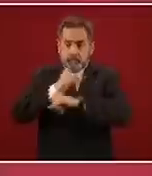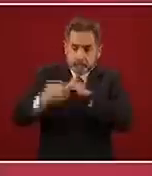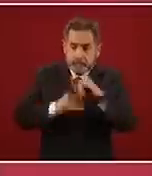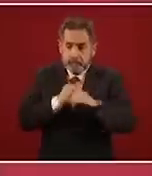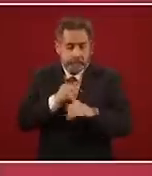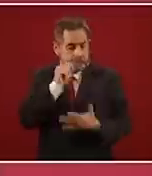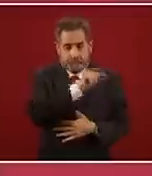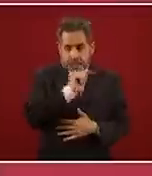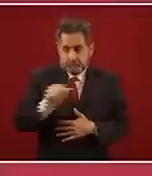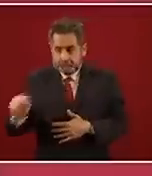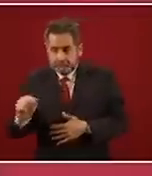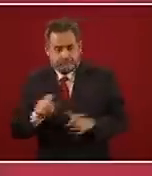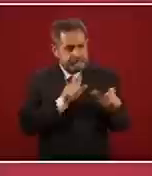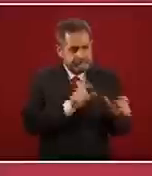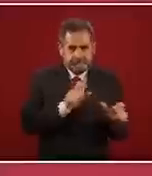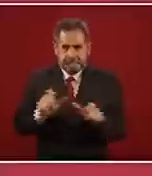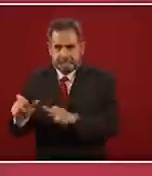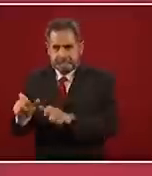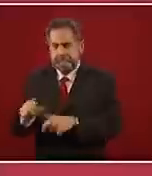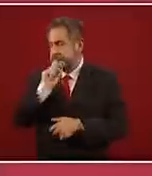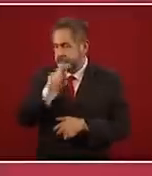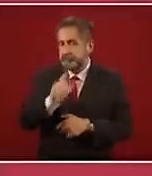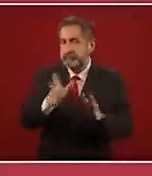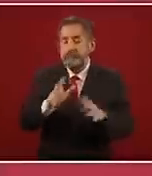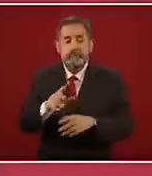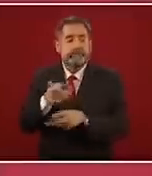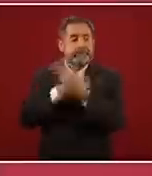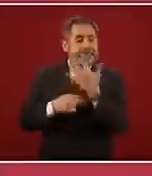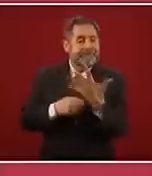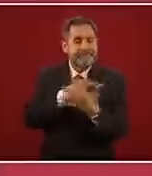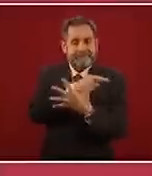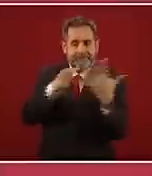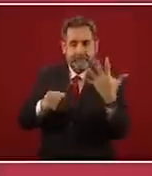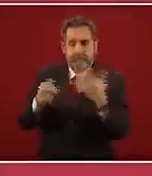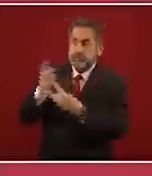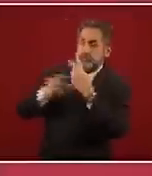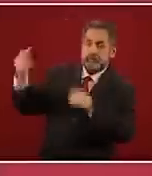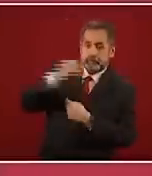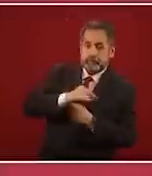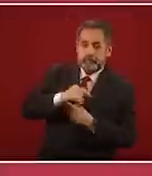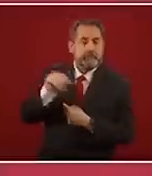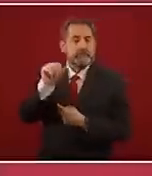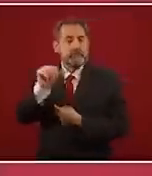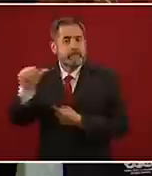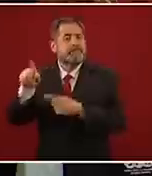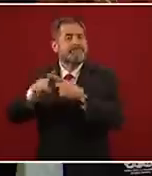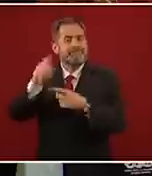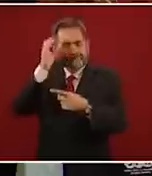internacionales, particularmente los 5 que reciben viajeros provenientes de Asia y en particular de